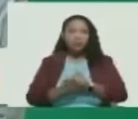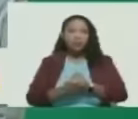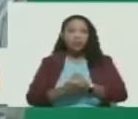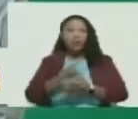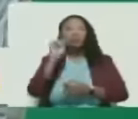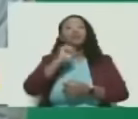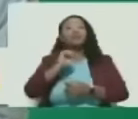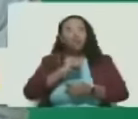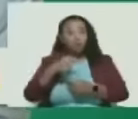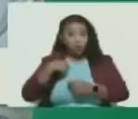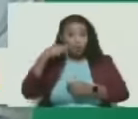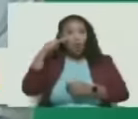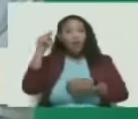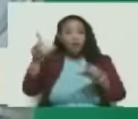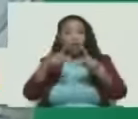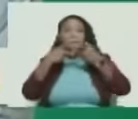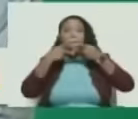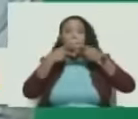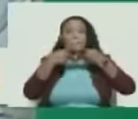el panfleto que está rodando,